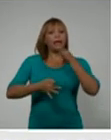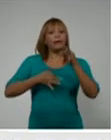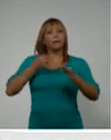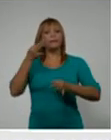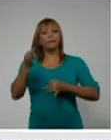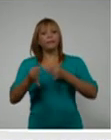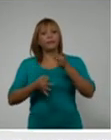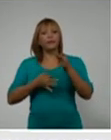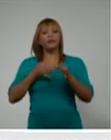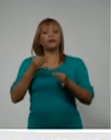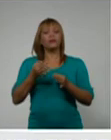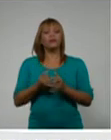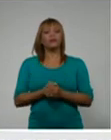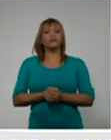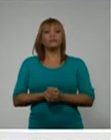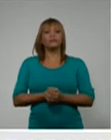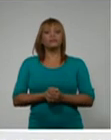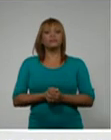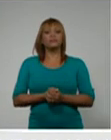esta